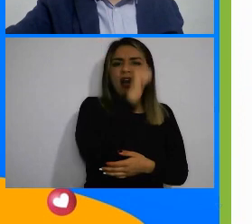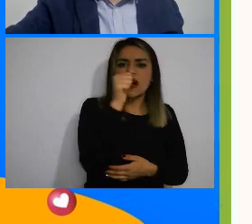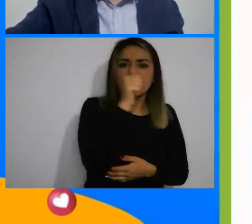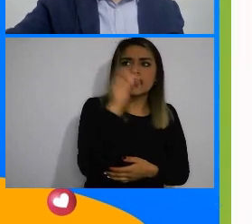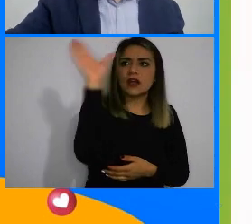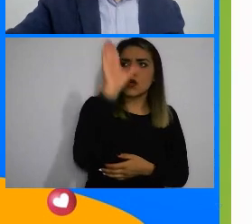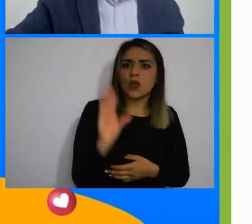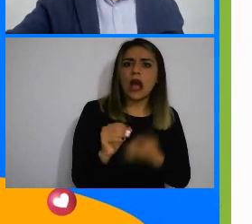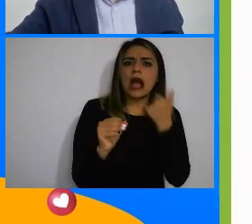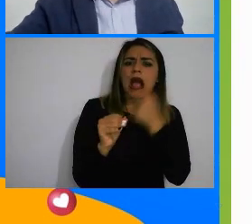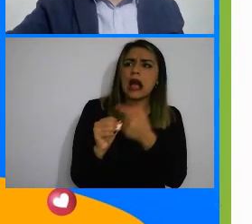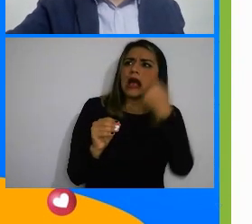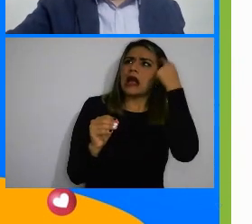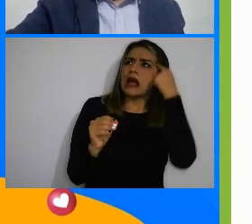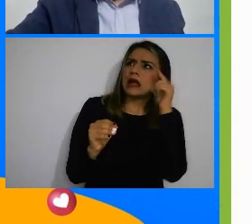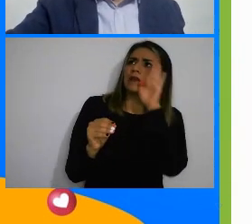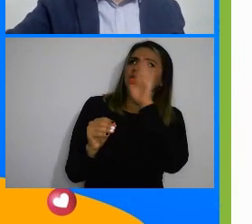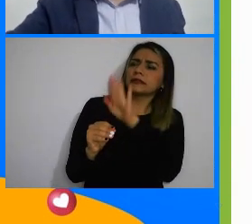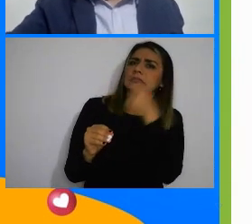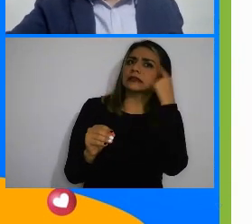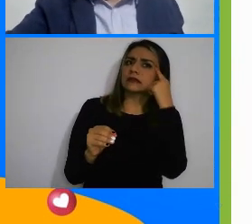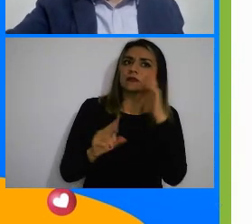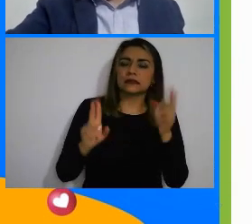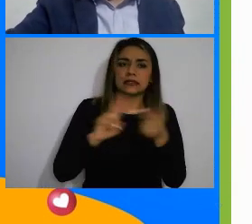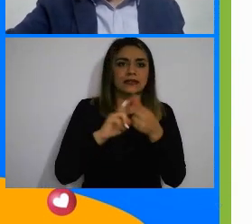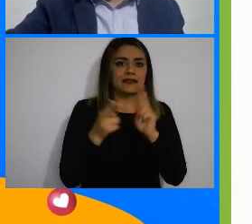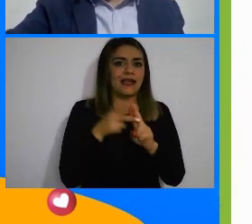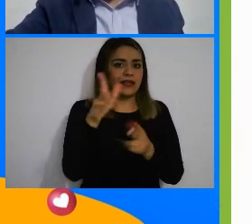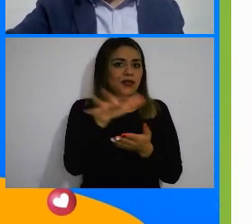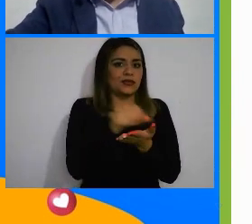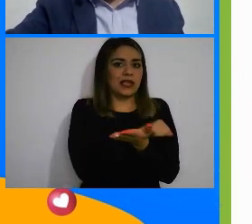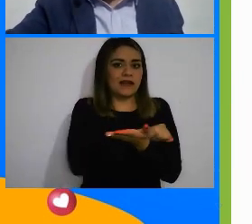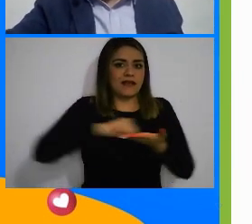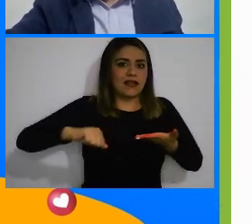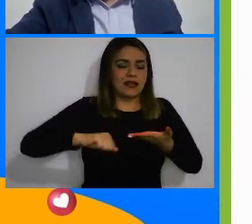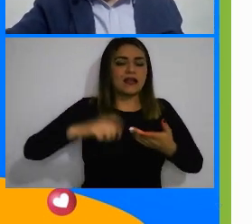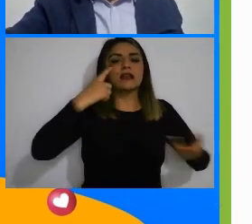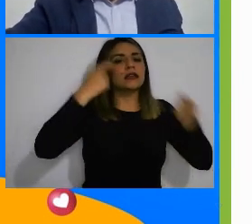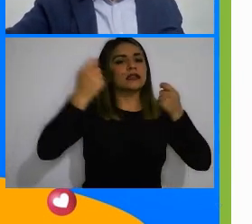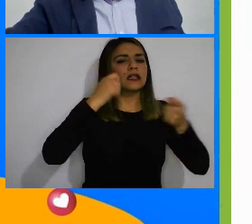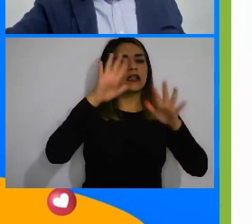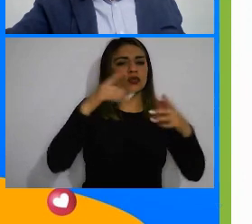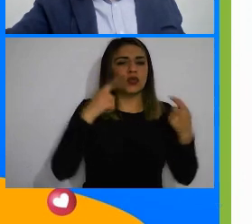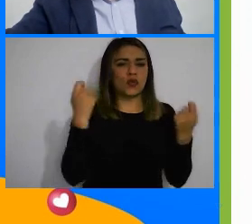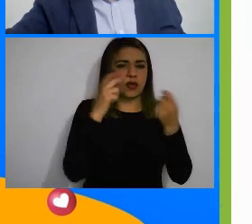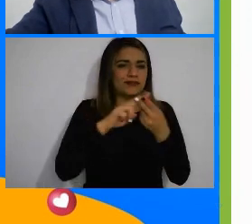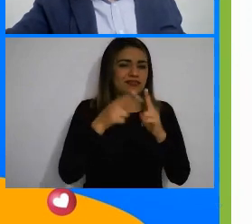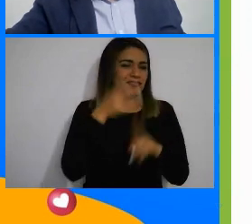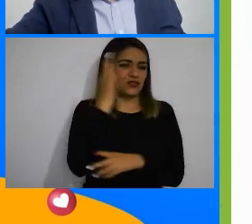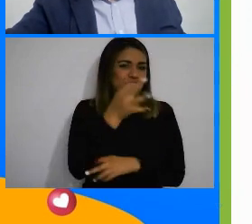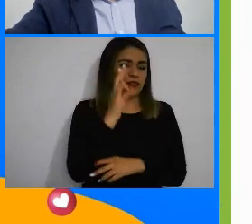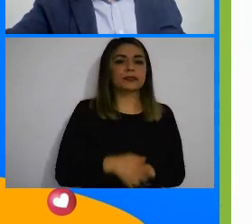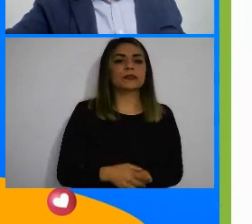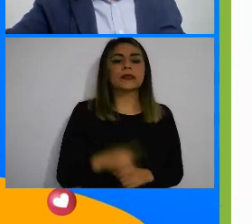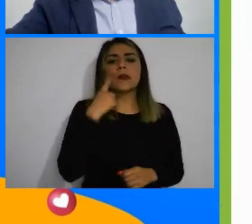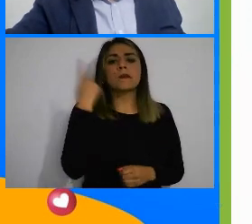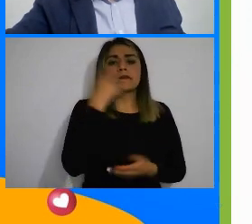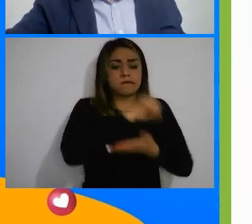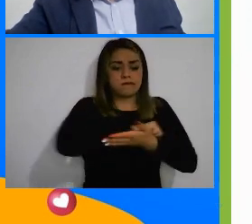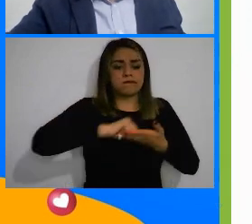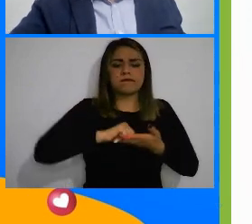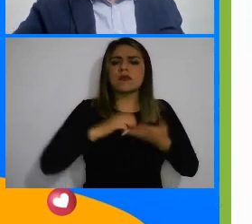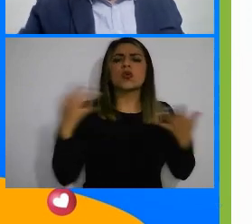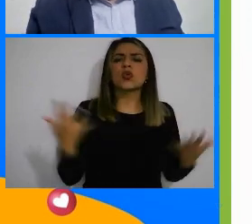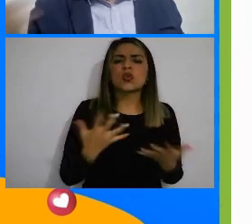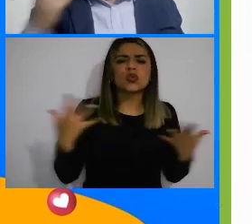nos imaginamos los leones, las hienas, todo eso. Esa es una sabana, tiene unas características especiales, ¿no? Por lo general las sabanas están ubicadas